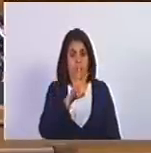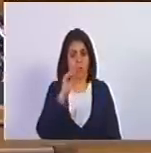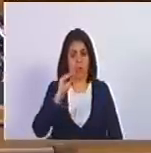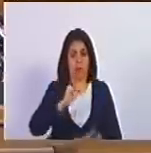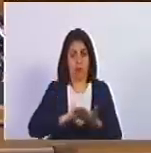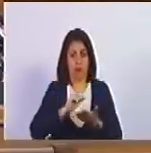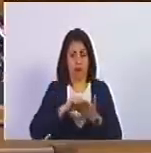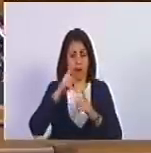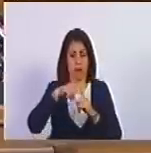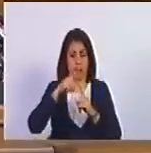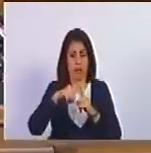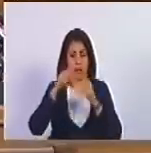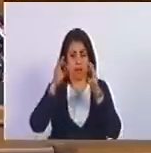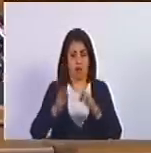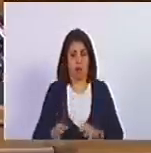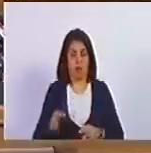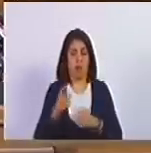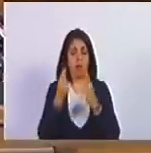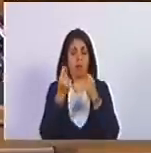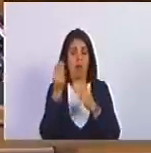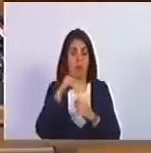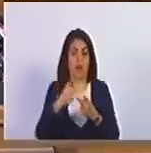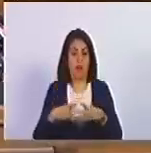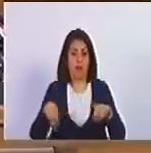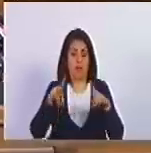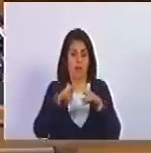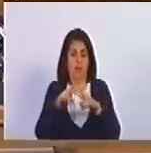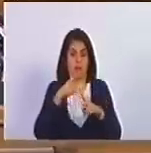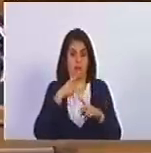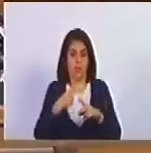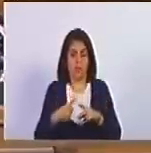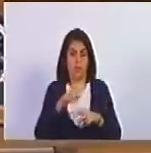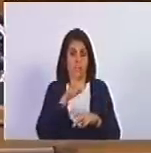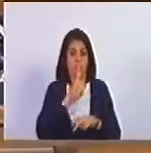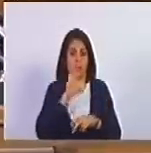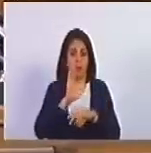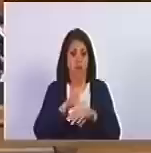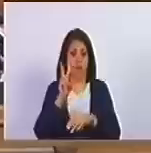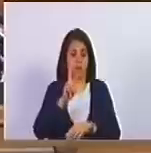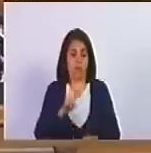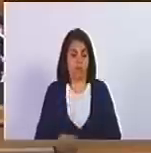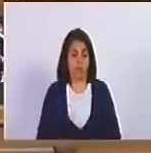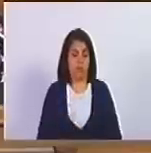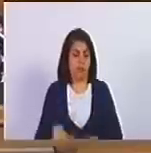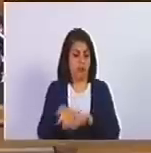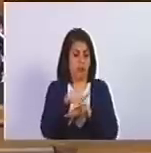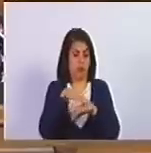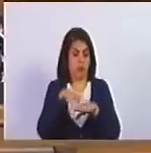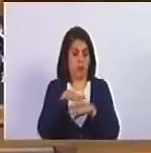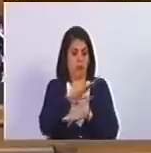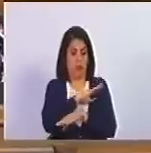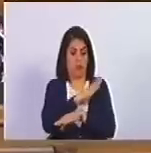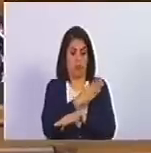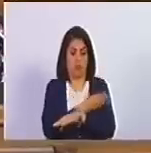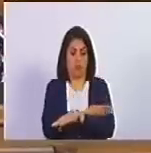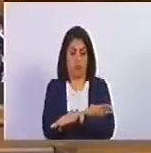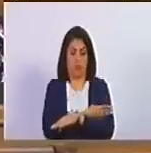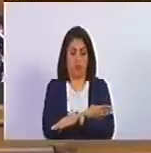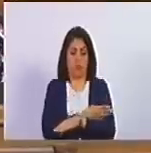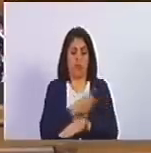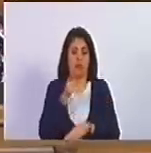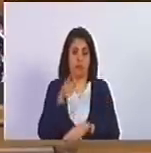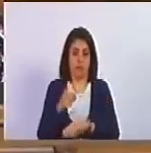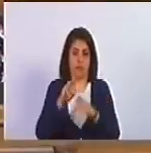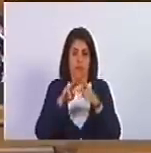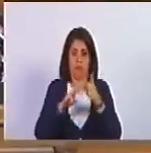veces el tipo de cambio oficial de la moneda de mayor valor publicado por el Banco Central de Venezuela. El Ministerio del Poder Popular, con